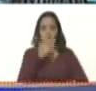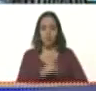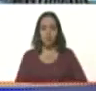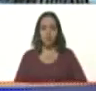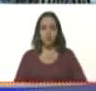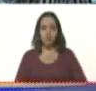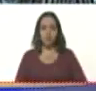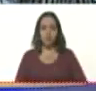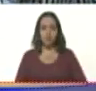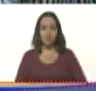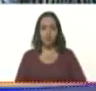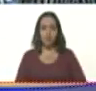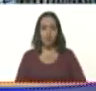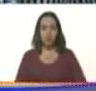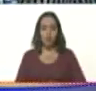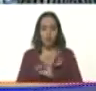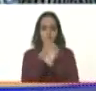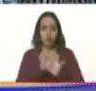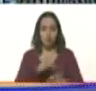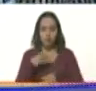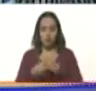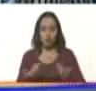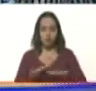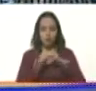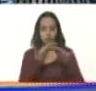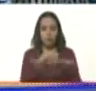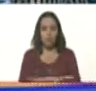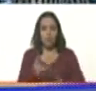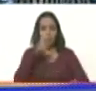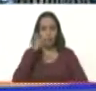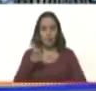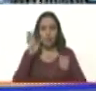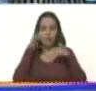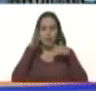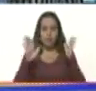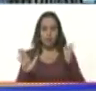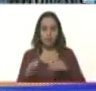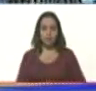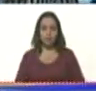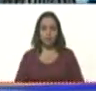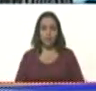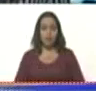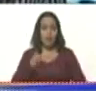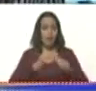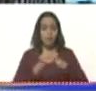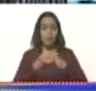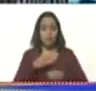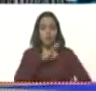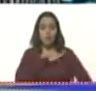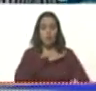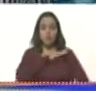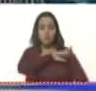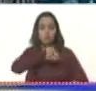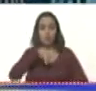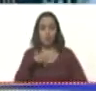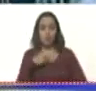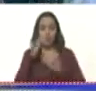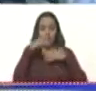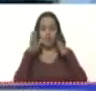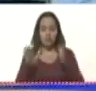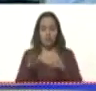las formas, ¿no?, de cómo devolverle a nuestro pueblo la atención y la preocupación que tenemos nosotros por